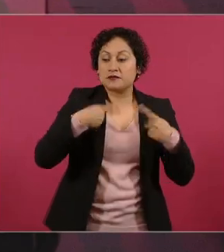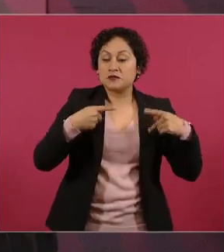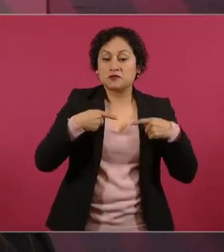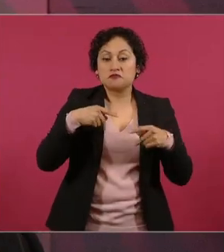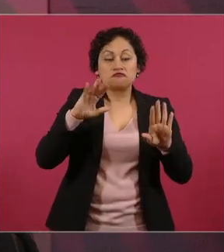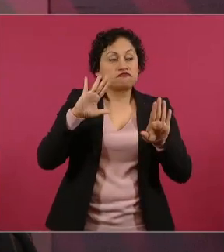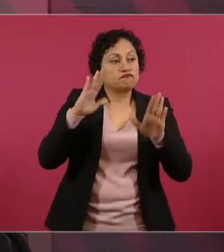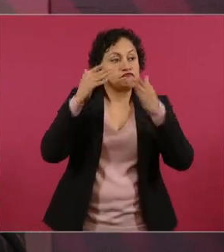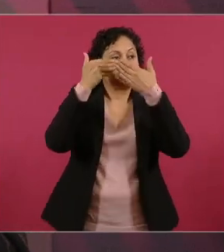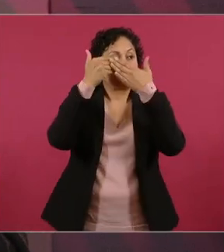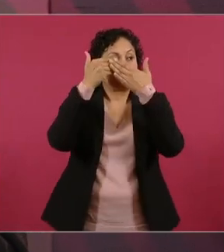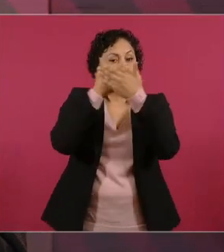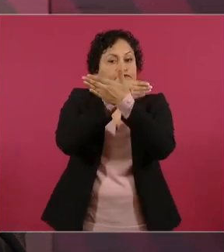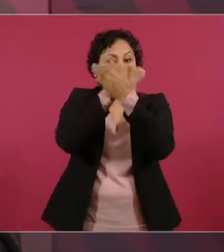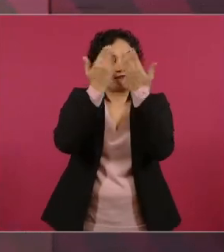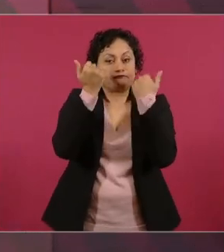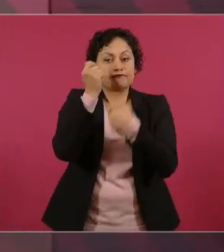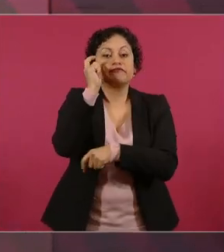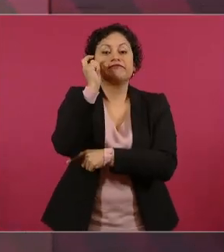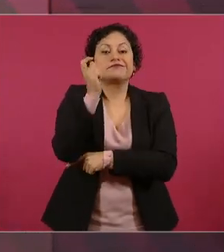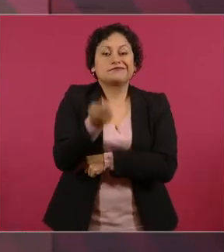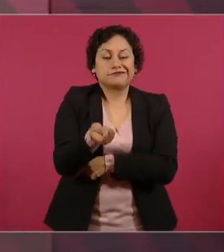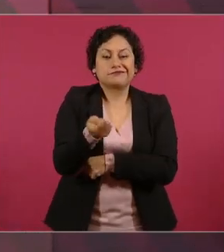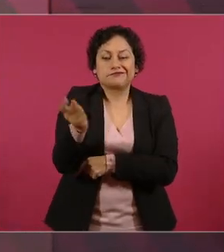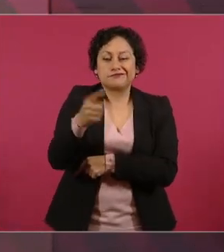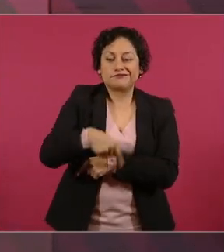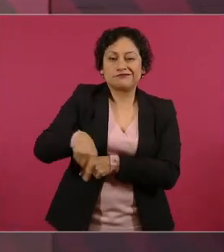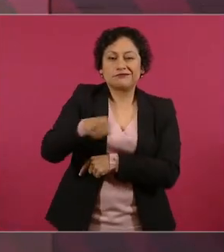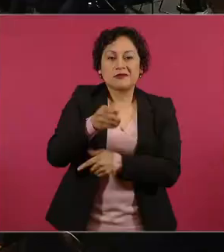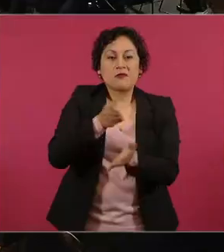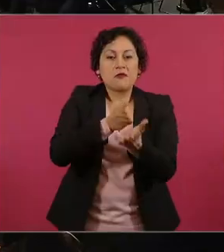el manejo de los medios